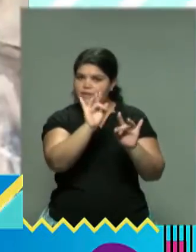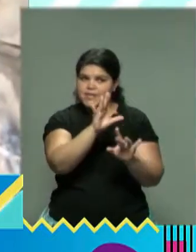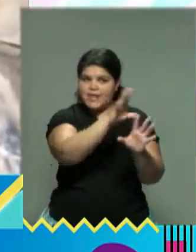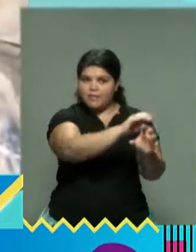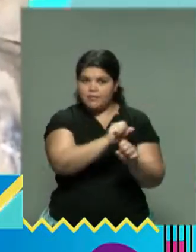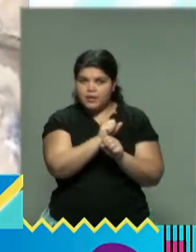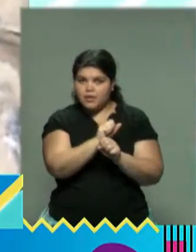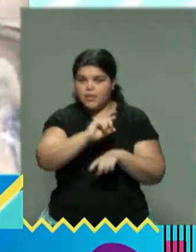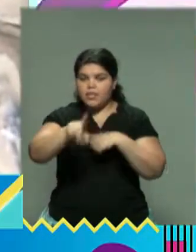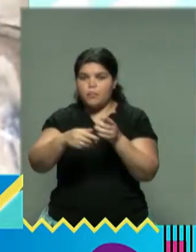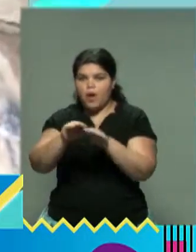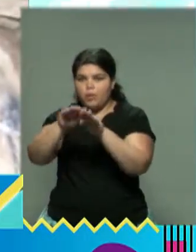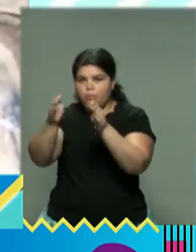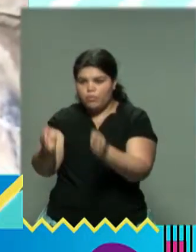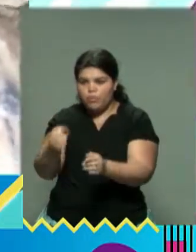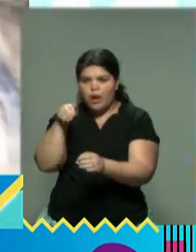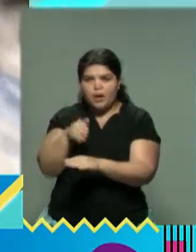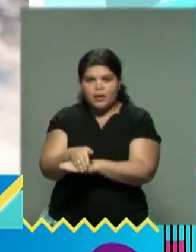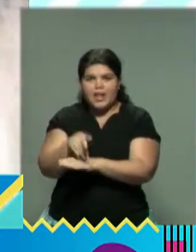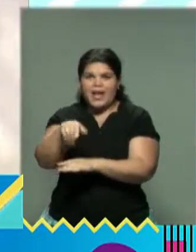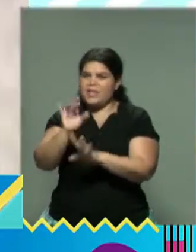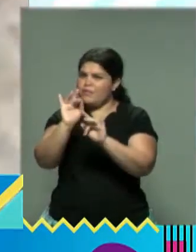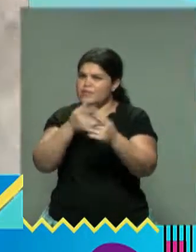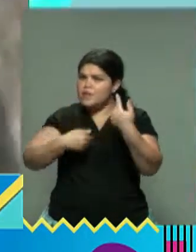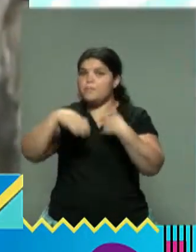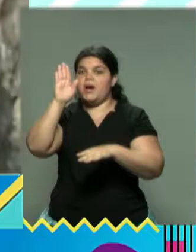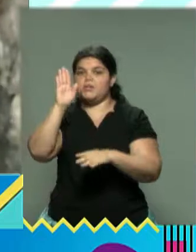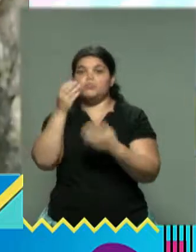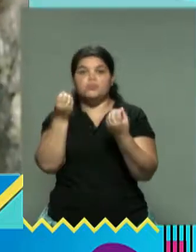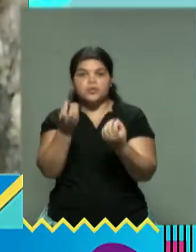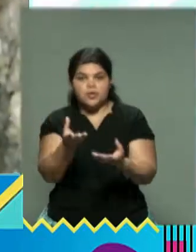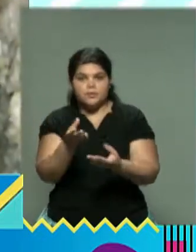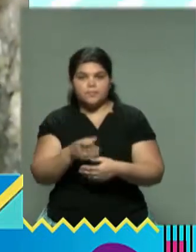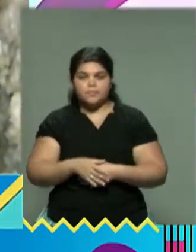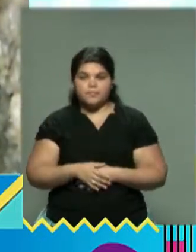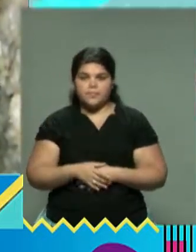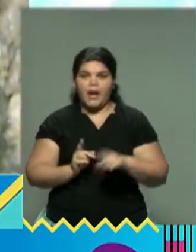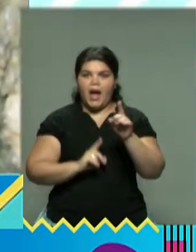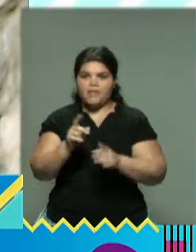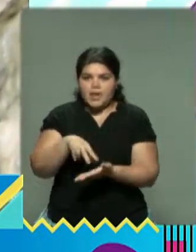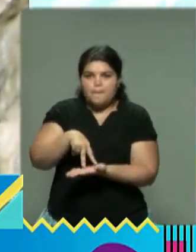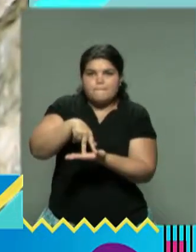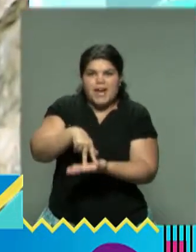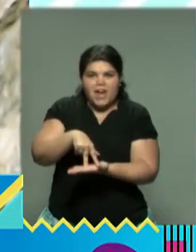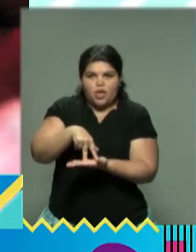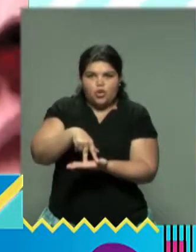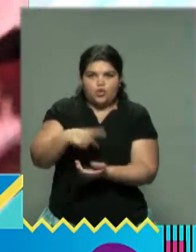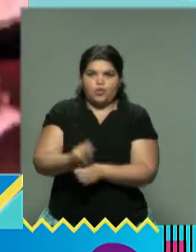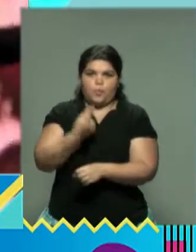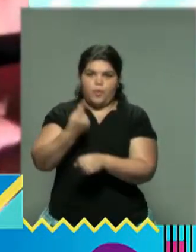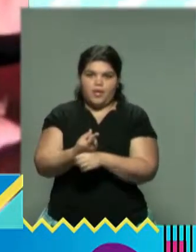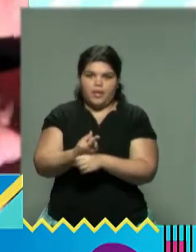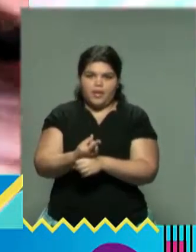en espeleología creo que es mucho más, dado que, bueno, uno no siempre puede estar parado, una camilla no siempre